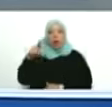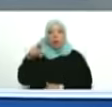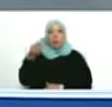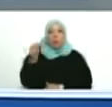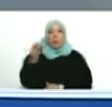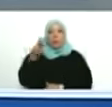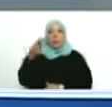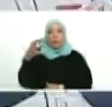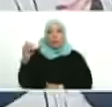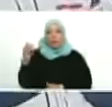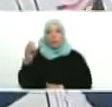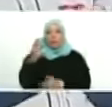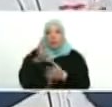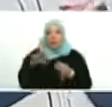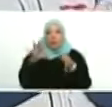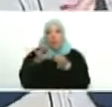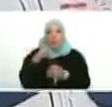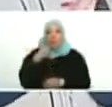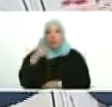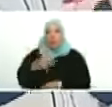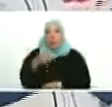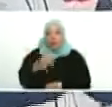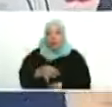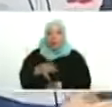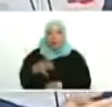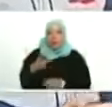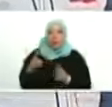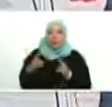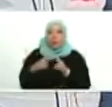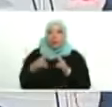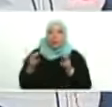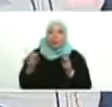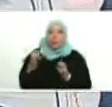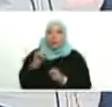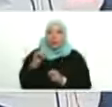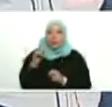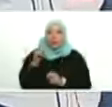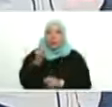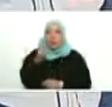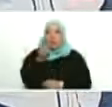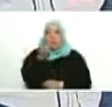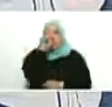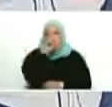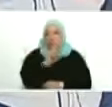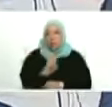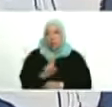porque no le gusta que yo cuente la verdad. Yo lo conocí cuando tenía 2 años,